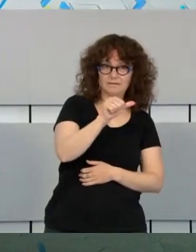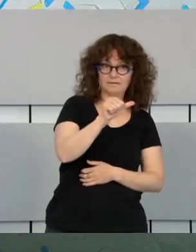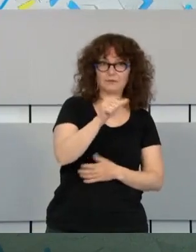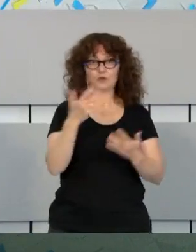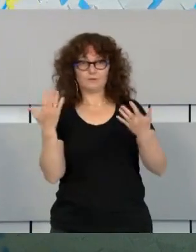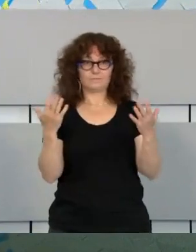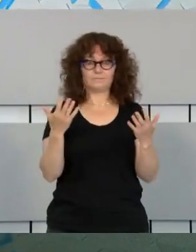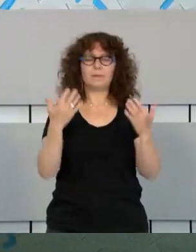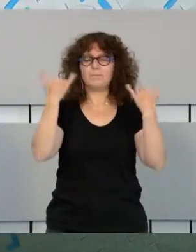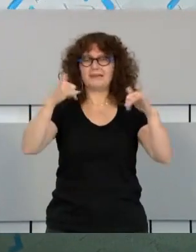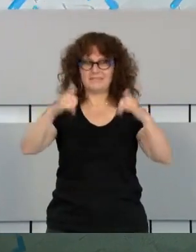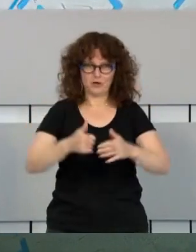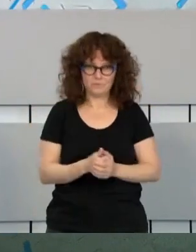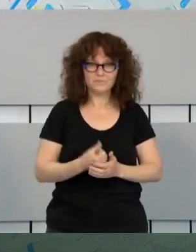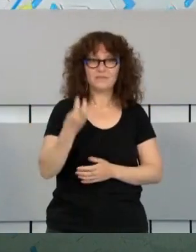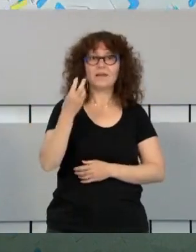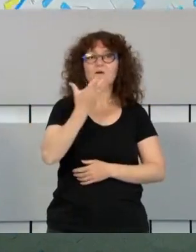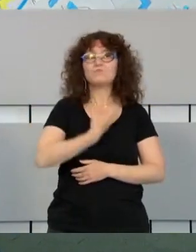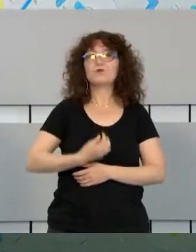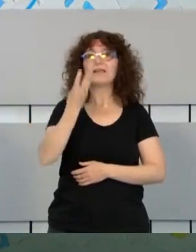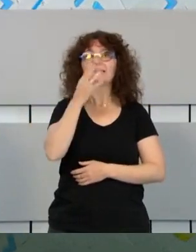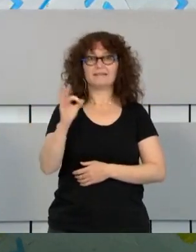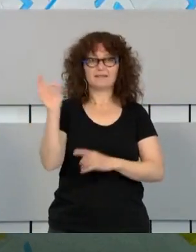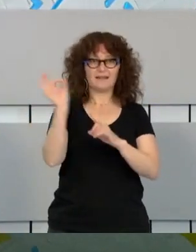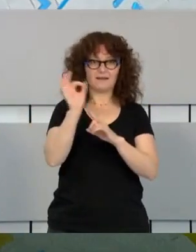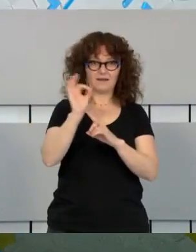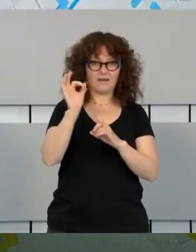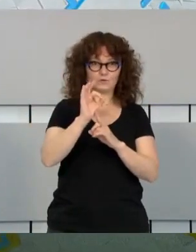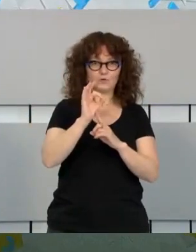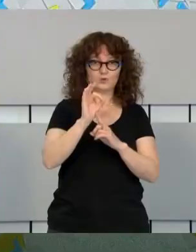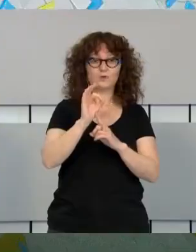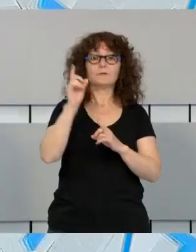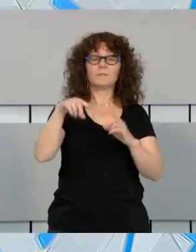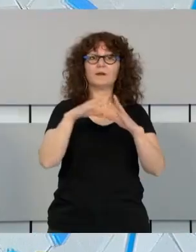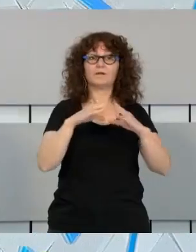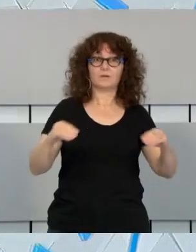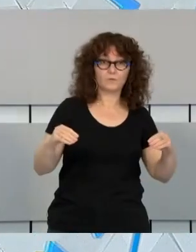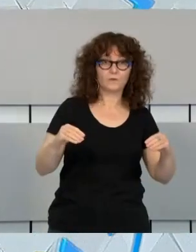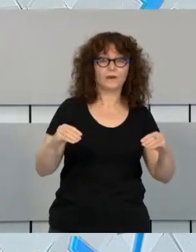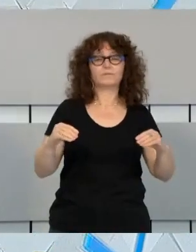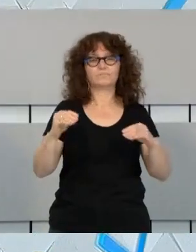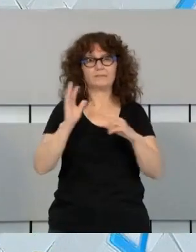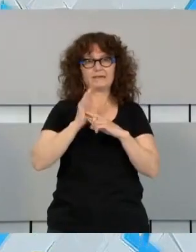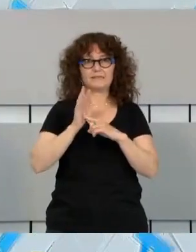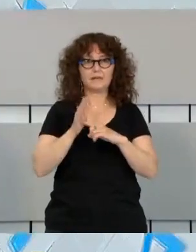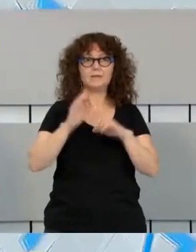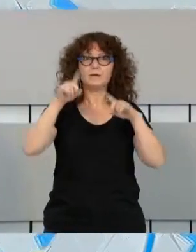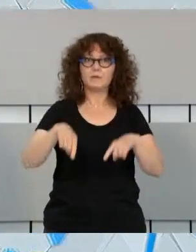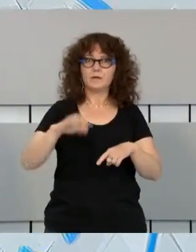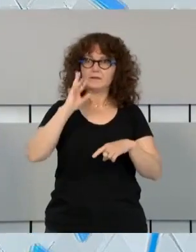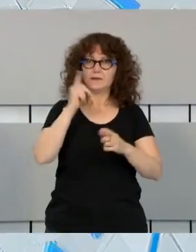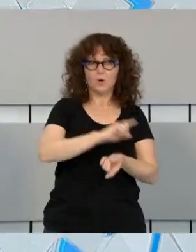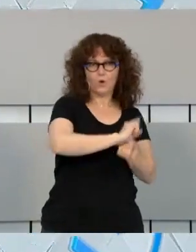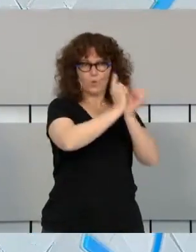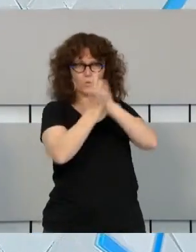un paseo, nada más. A dar un paseo. 30 grados en Murcia. Esperamos hoy unos 26 en regiones de Andalucía y también de Castilla-La Mancha. Además, hablamos de ese cambio de tiempo